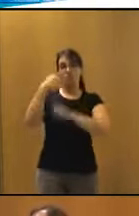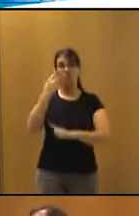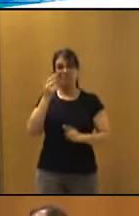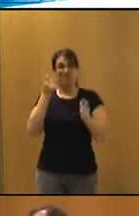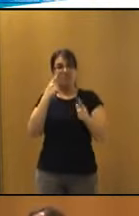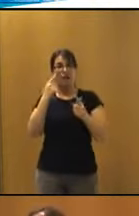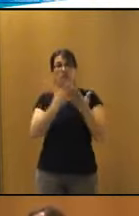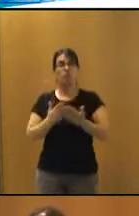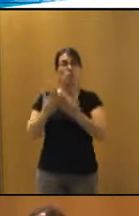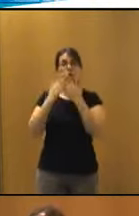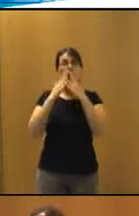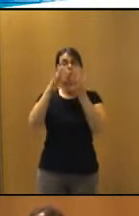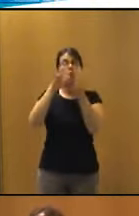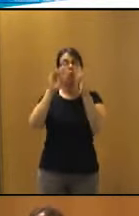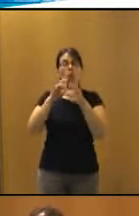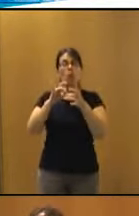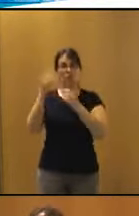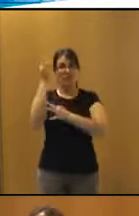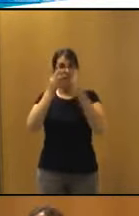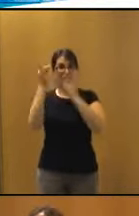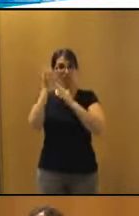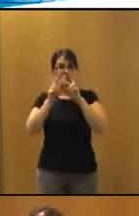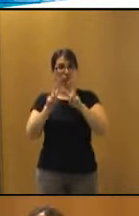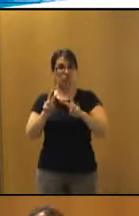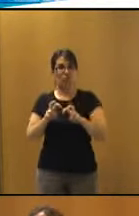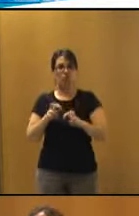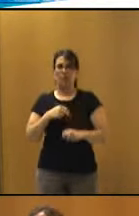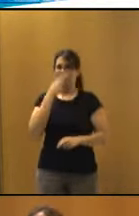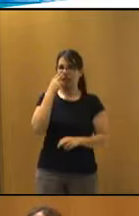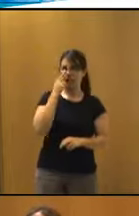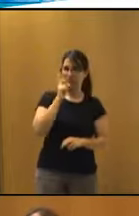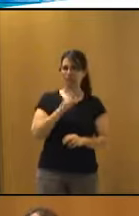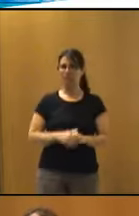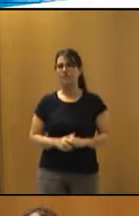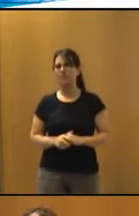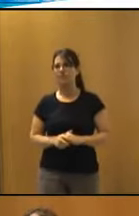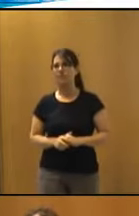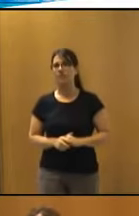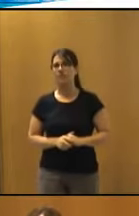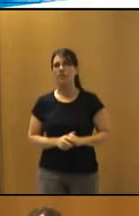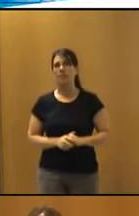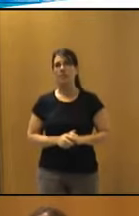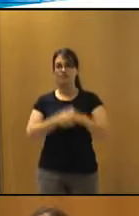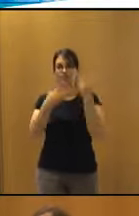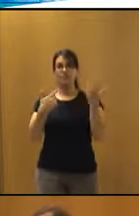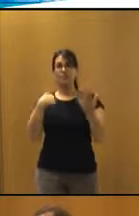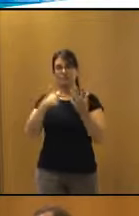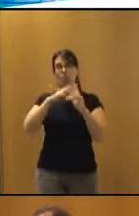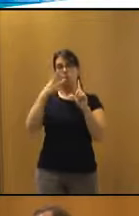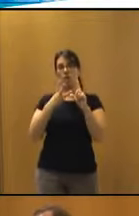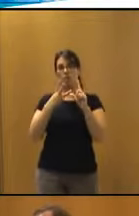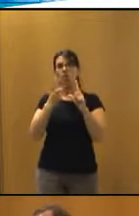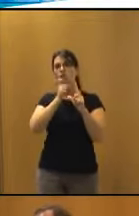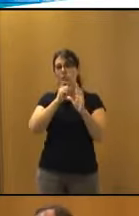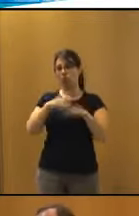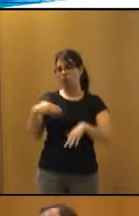después con el estudio, también a la hora de analizar los datos nos va a interesar. Y un poco el crecimiento de esta